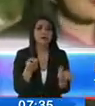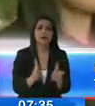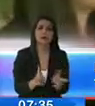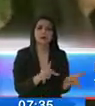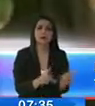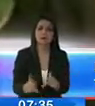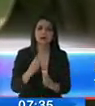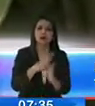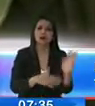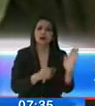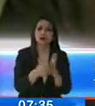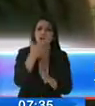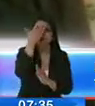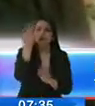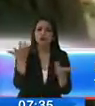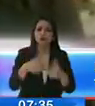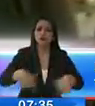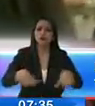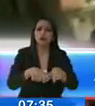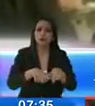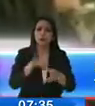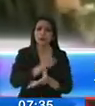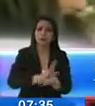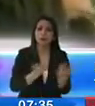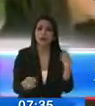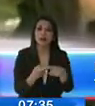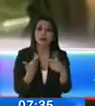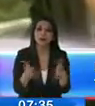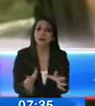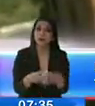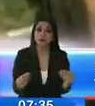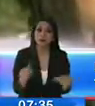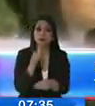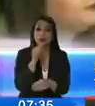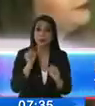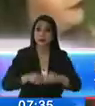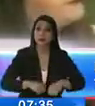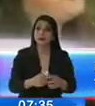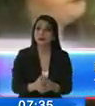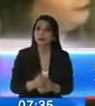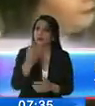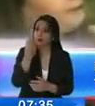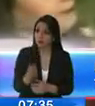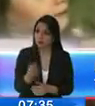horarios y por qué sectores pasarán estos banqueros hasta que se restablezca líquido vital